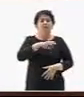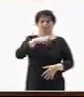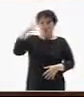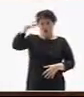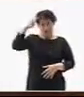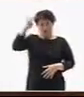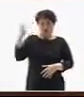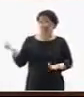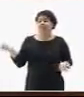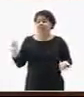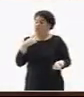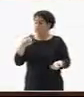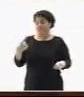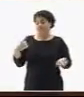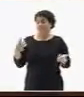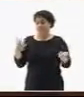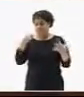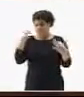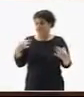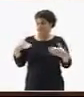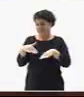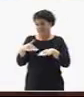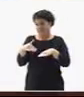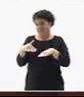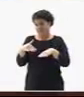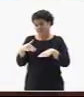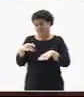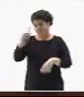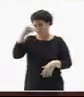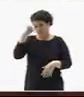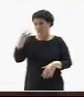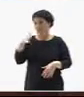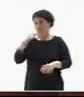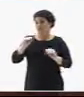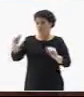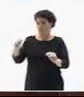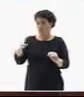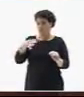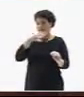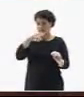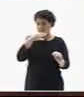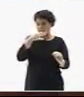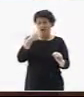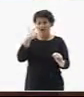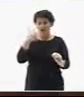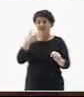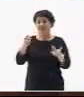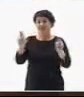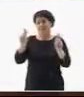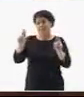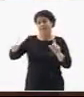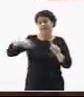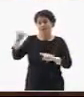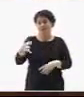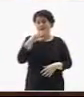esperemos que en su próxima intervención pueda usted hablar un poco más de Canarias y menos